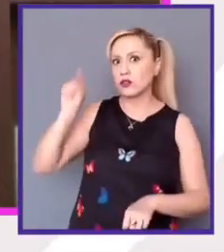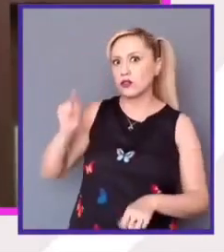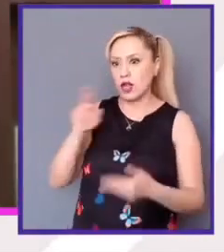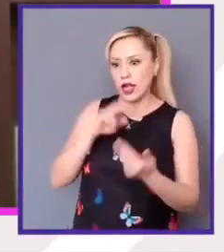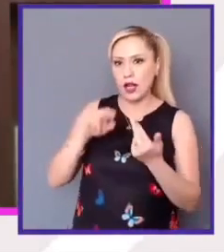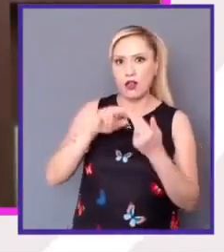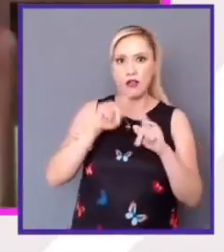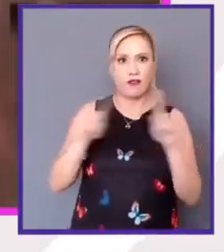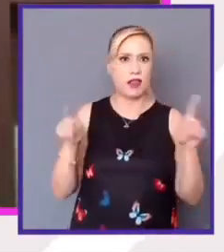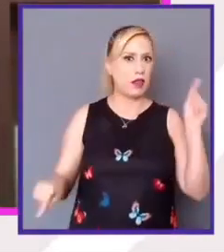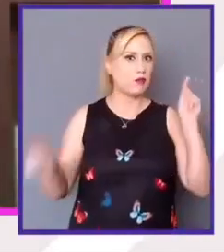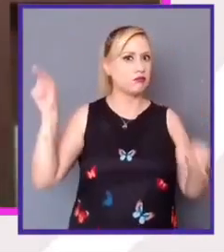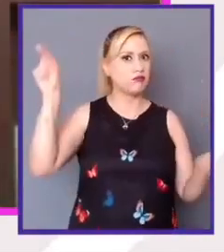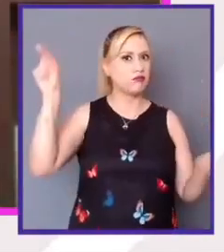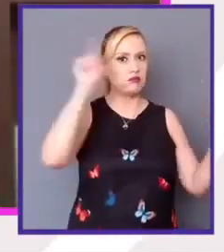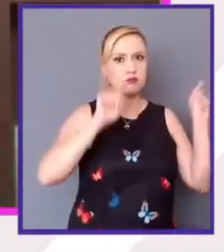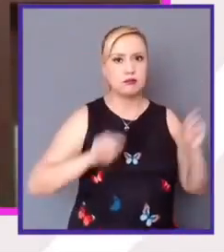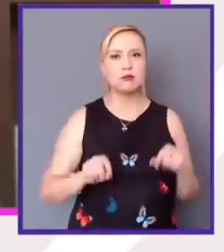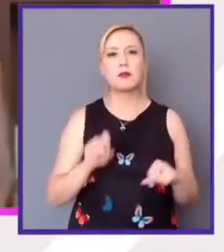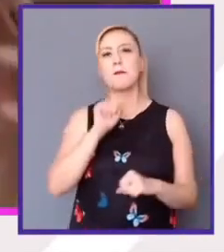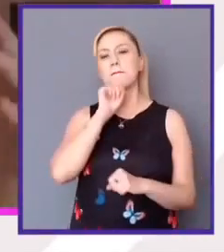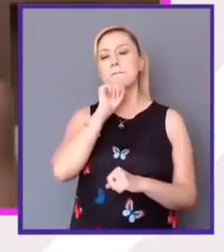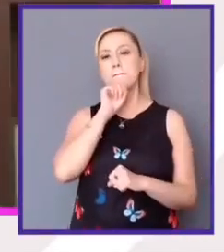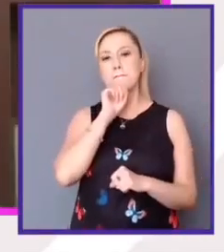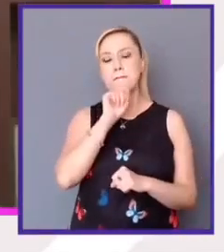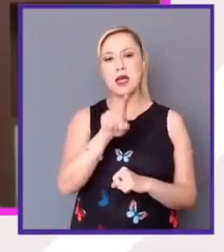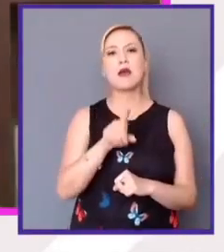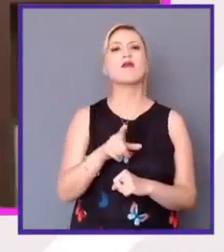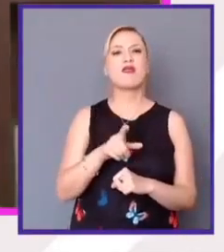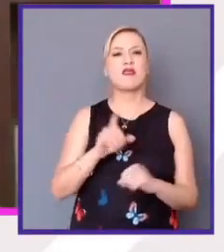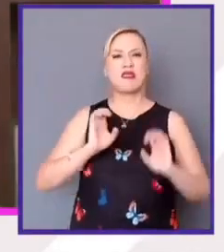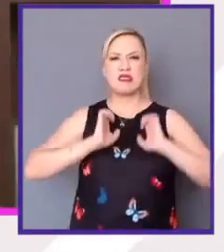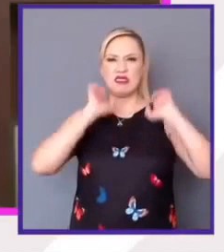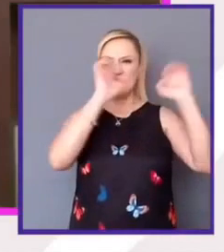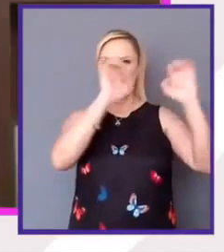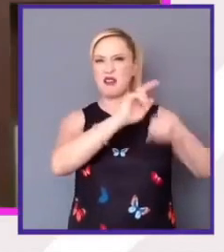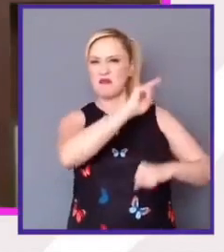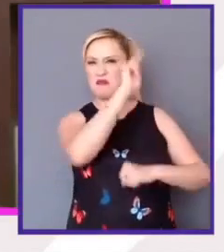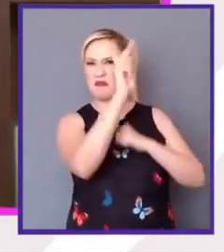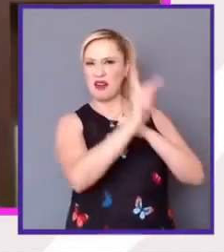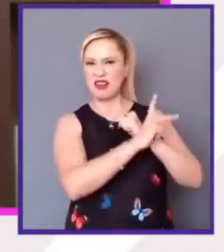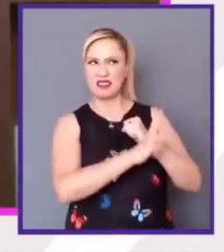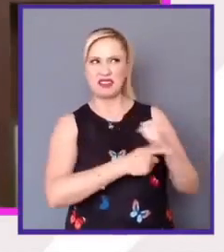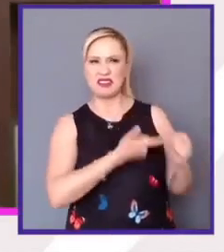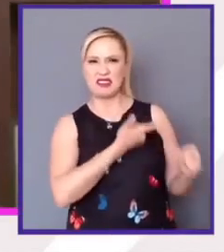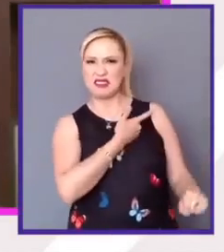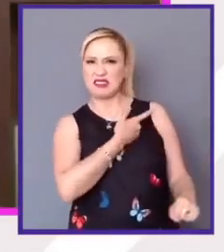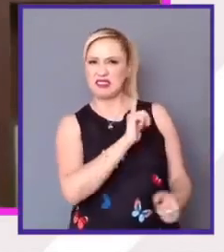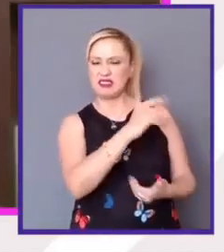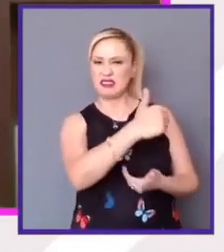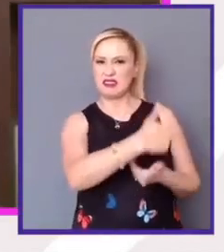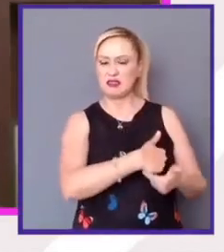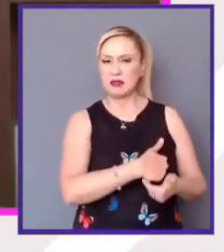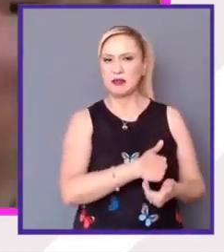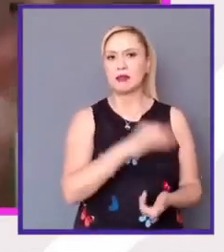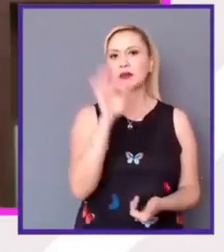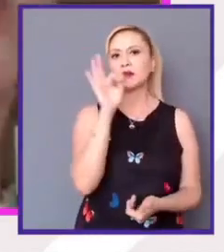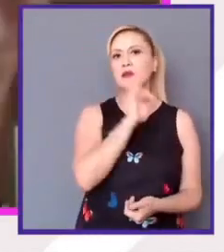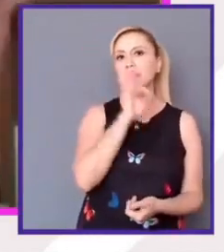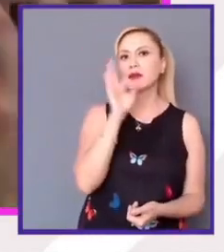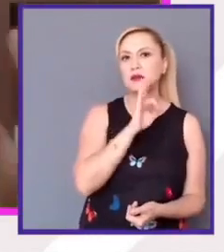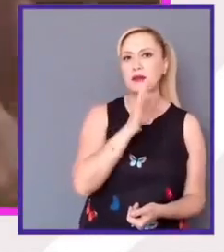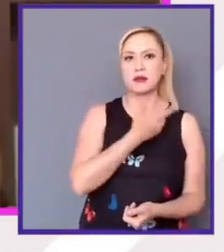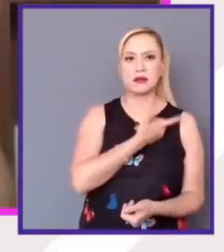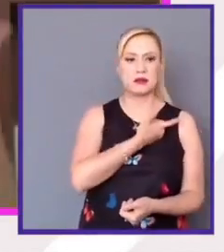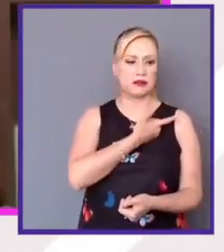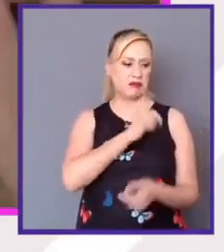de fenómenos asociados como puede ser la xenofobia o la sinofobia que se puede dar para no encasillar todo